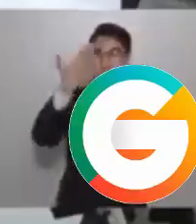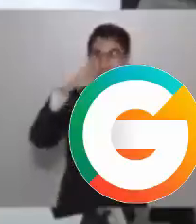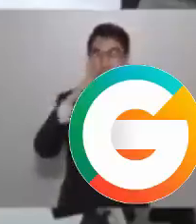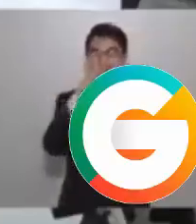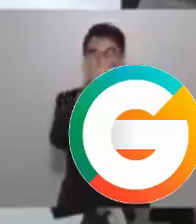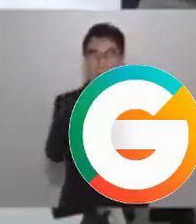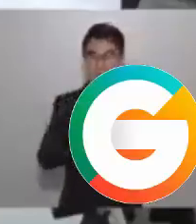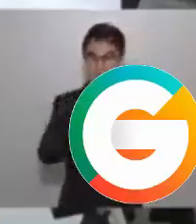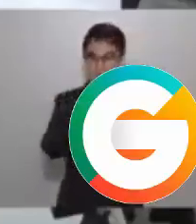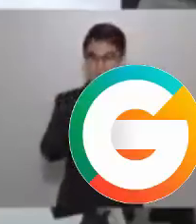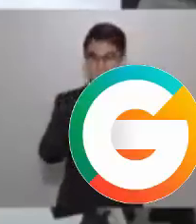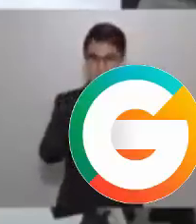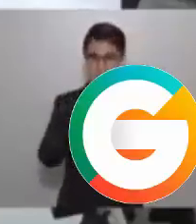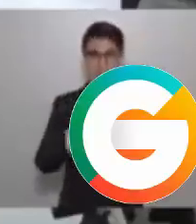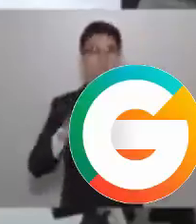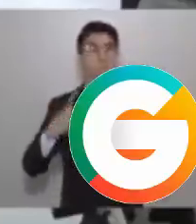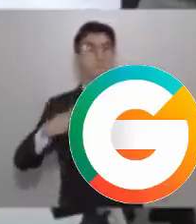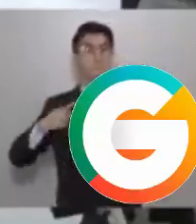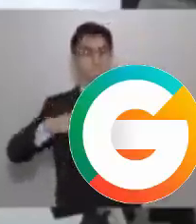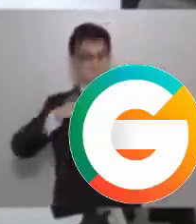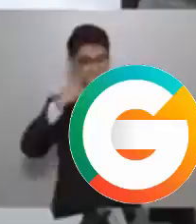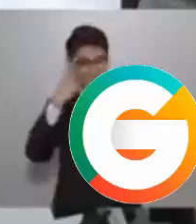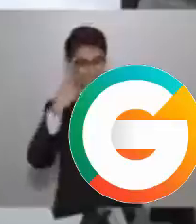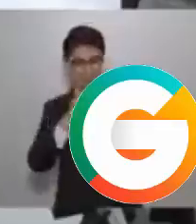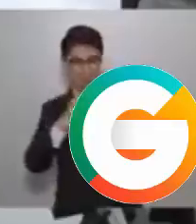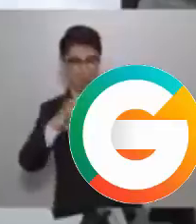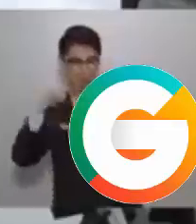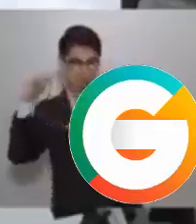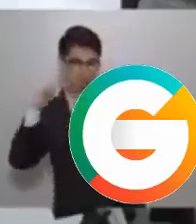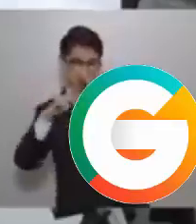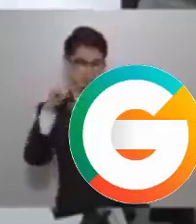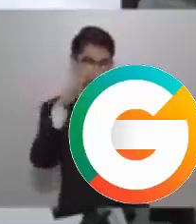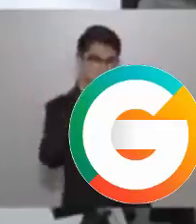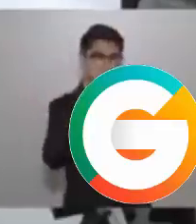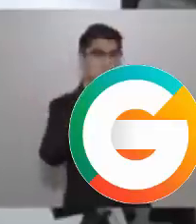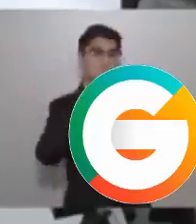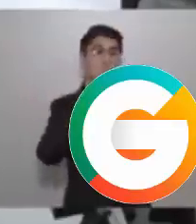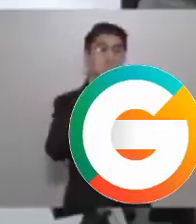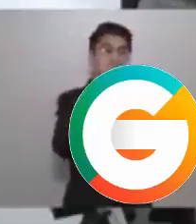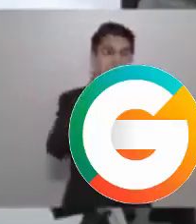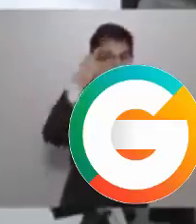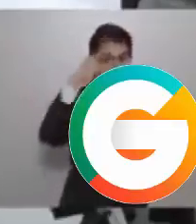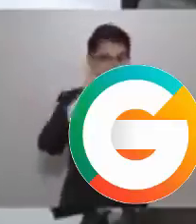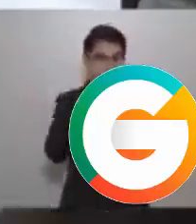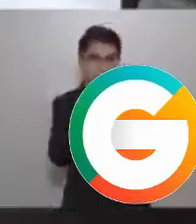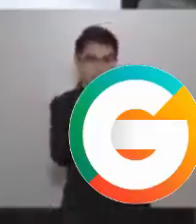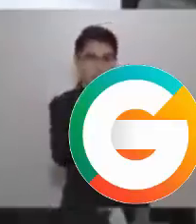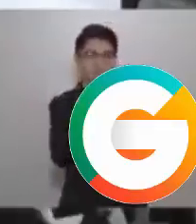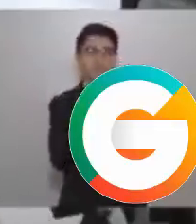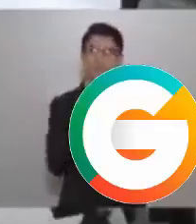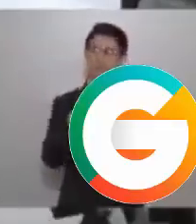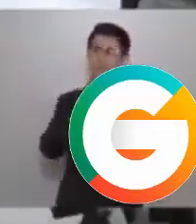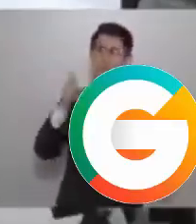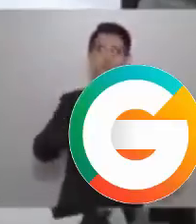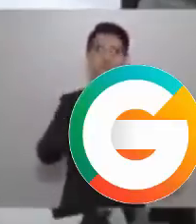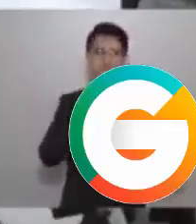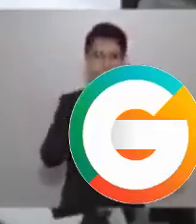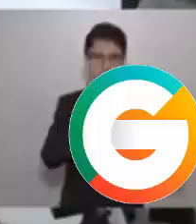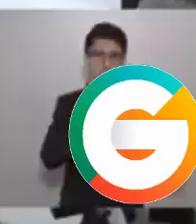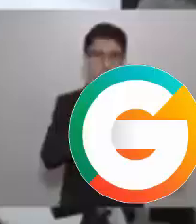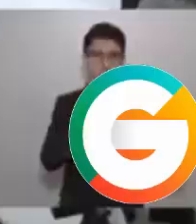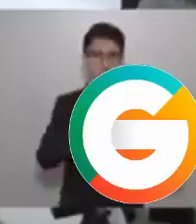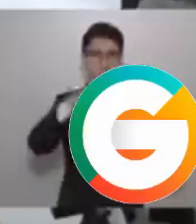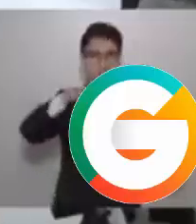en un principio, se alertó a las instituciones de seguridad. Nos comunicamos con nuestra gobernadora Marina del Pilar, secretario de Seguridad